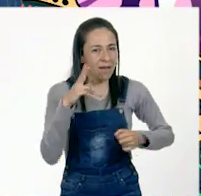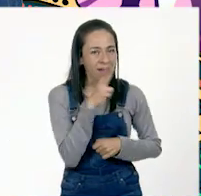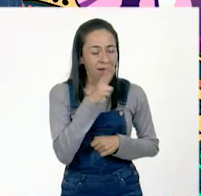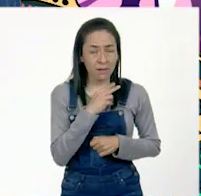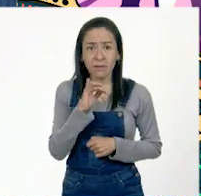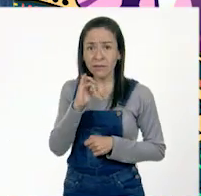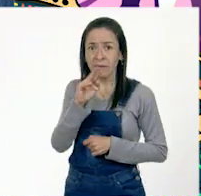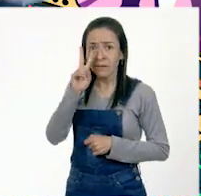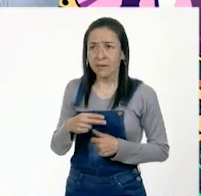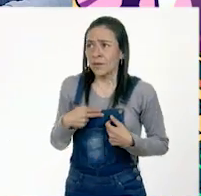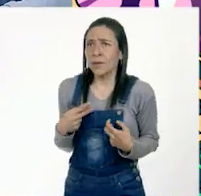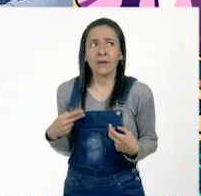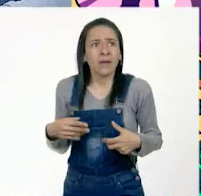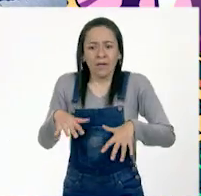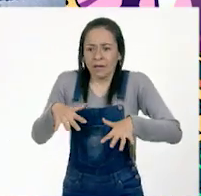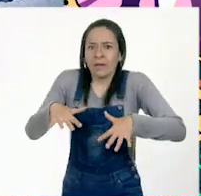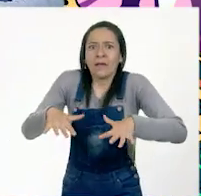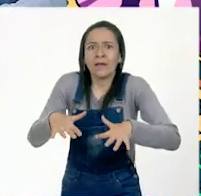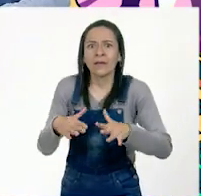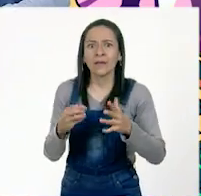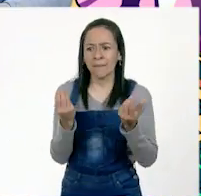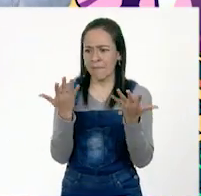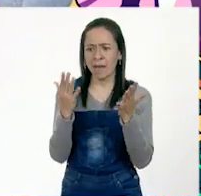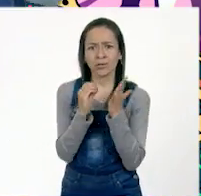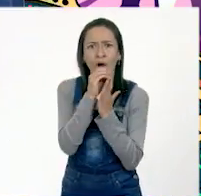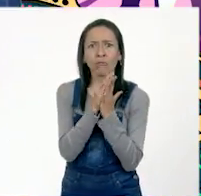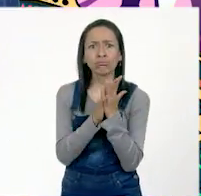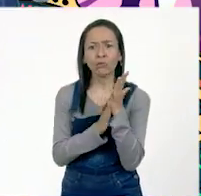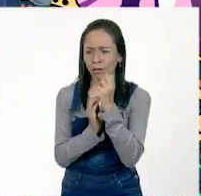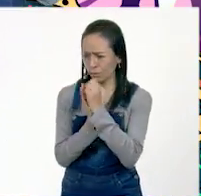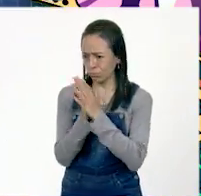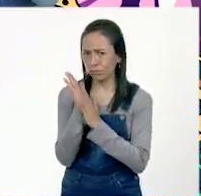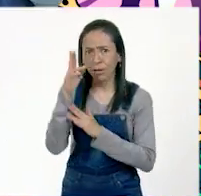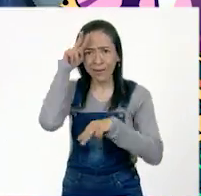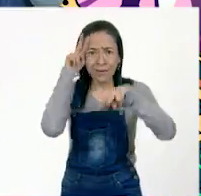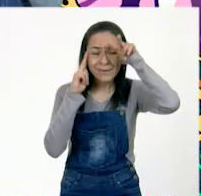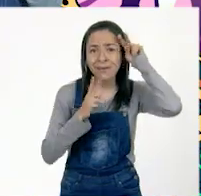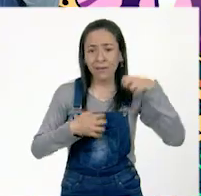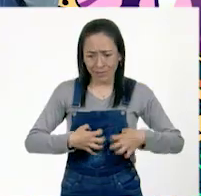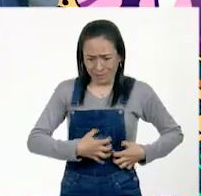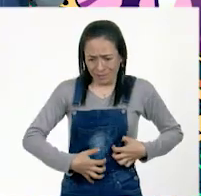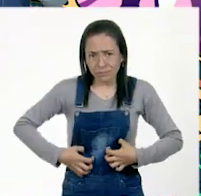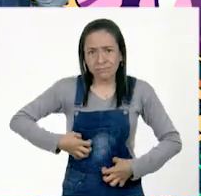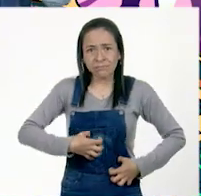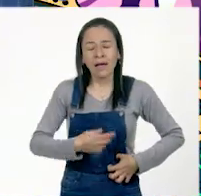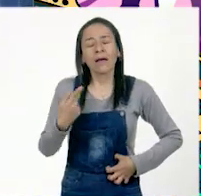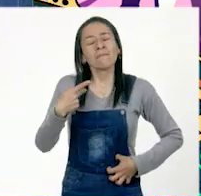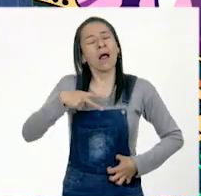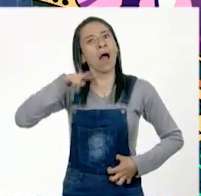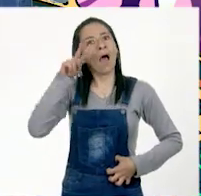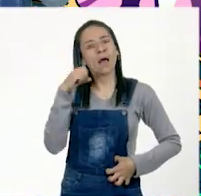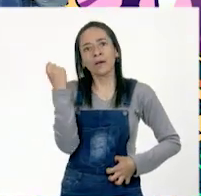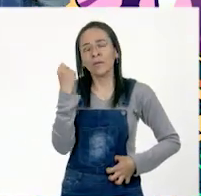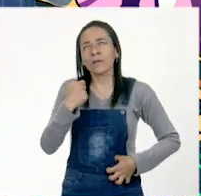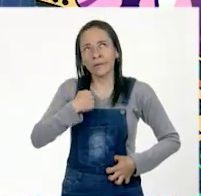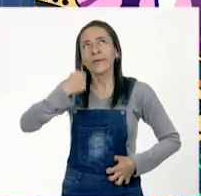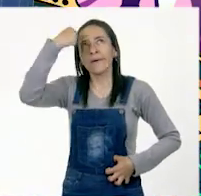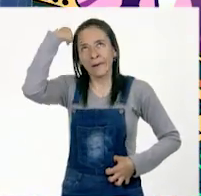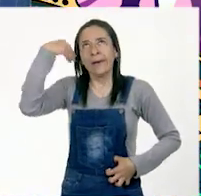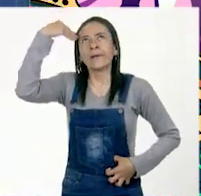las manos me están sudando mucho. Mi estómago me está tronando. Bueno, por fortuna, sé bien lo que tengo que hacer. Respirar